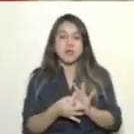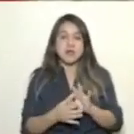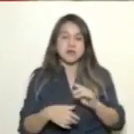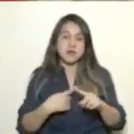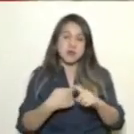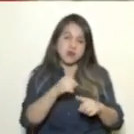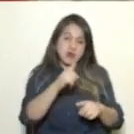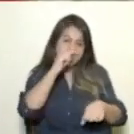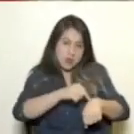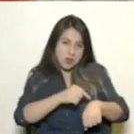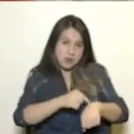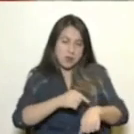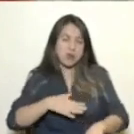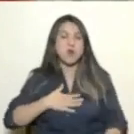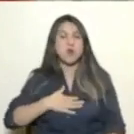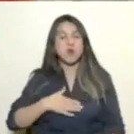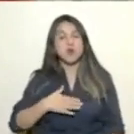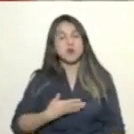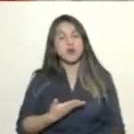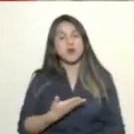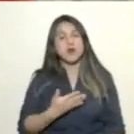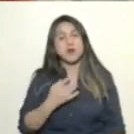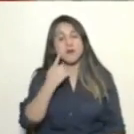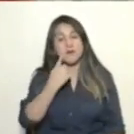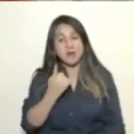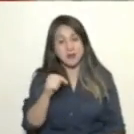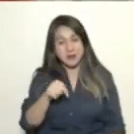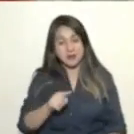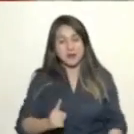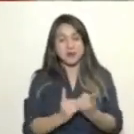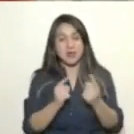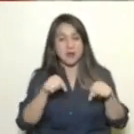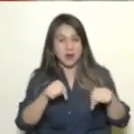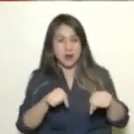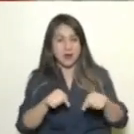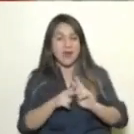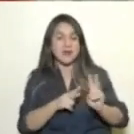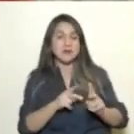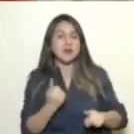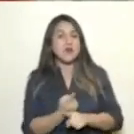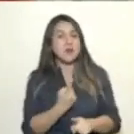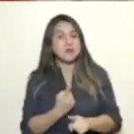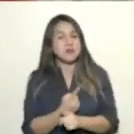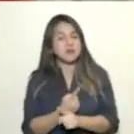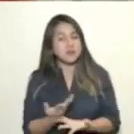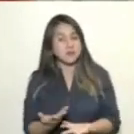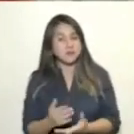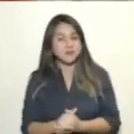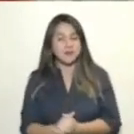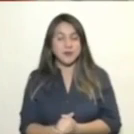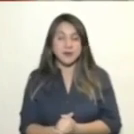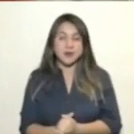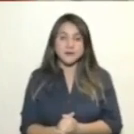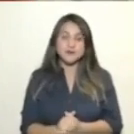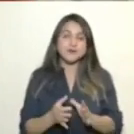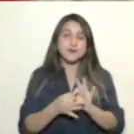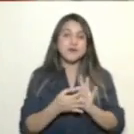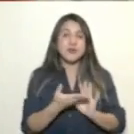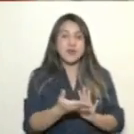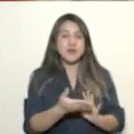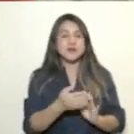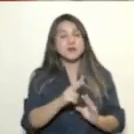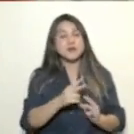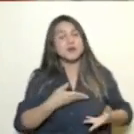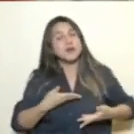su tiempo. Un gusto haberlo podido venir a ver acá para hacer esta conversación posible. Y le agradezco mucho